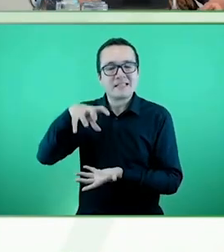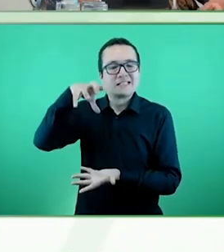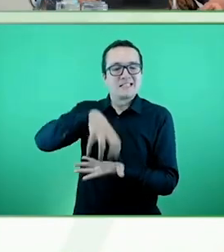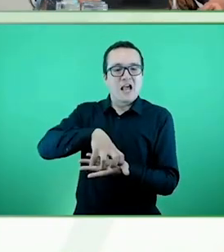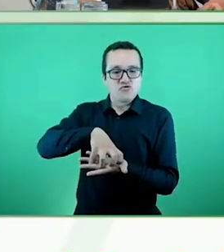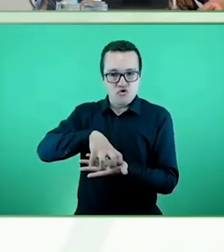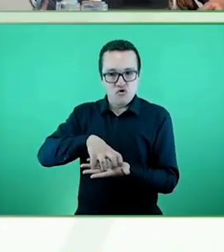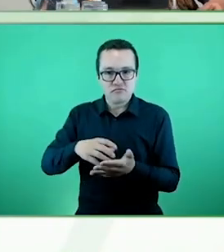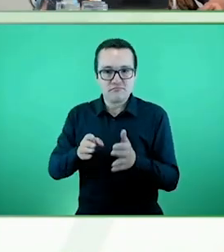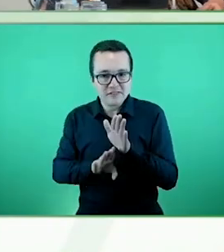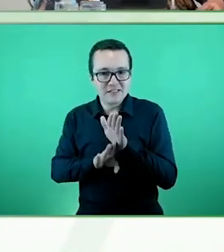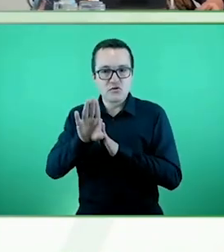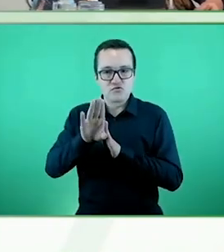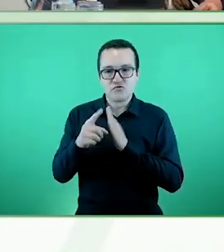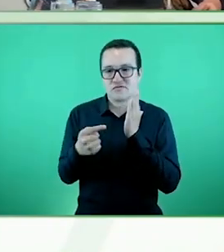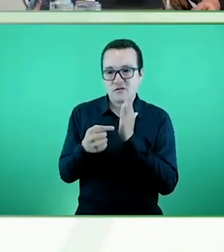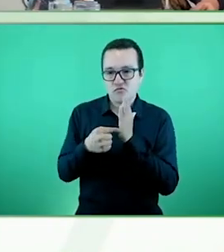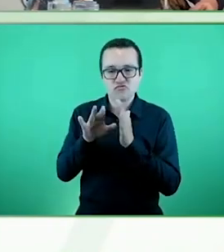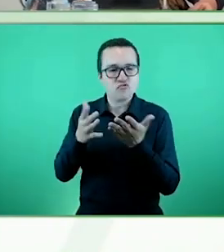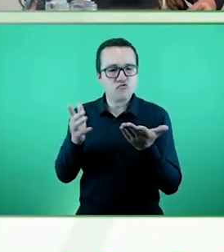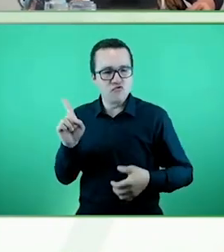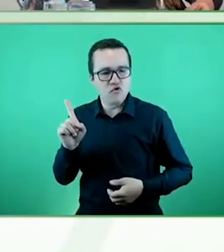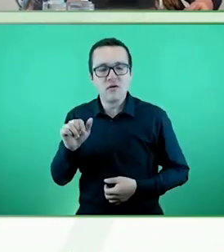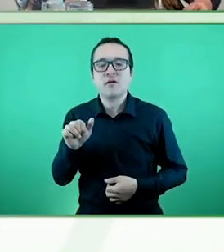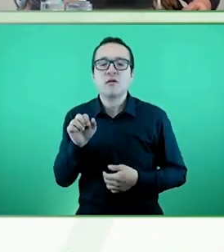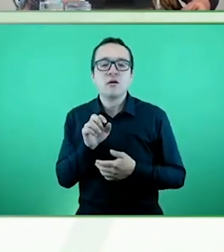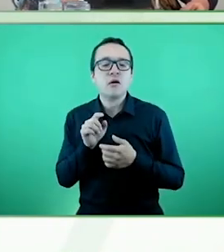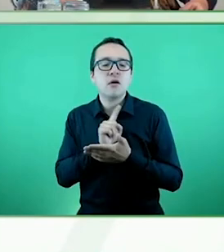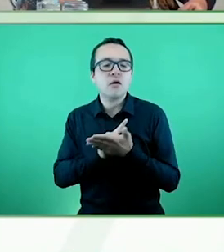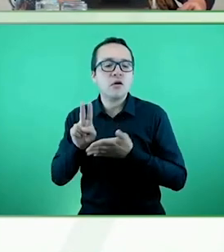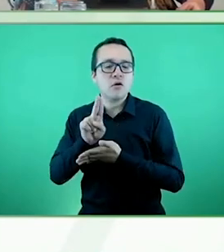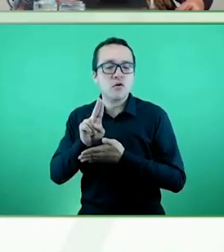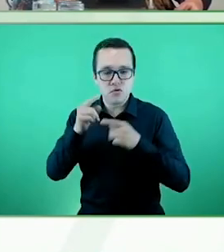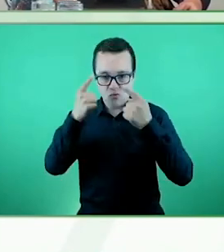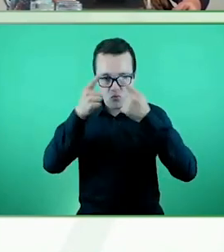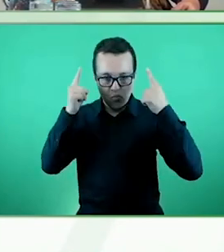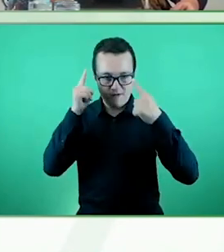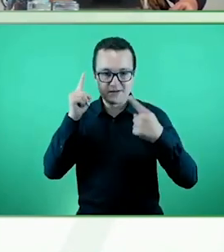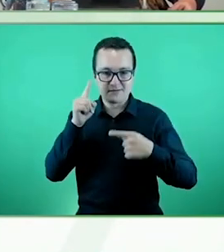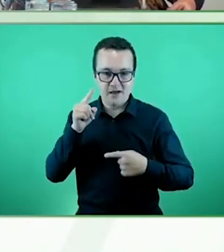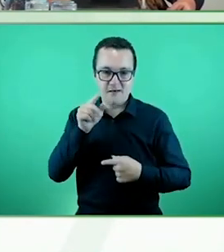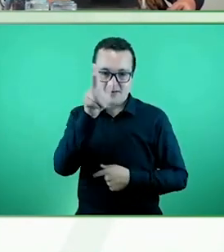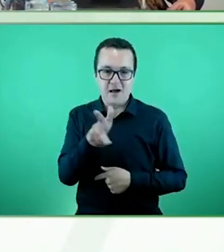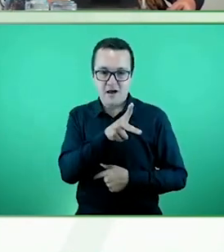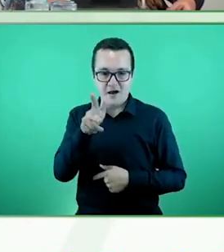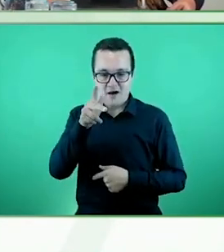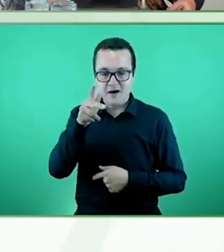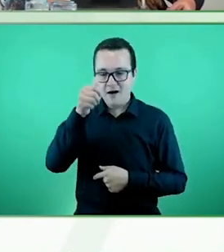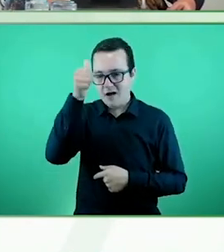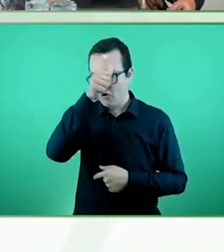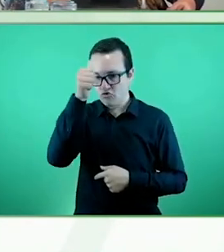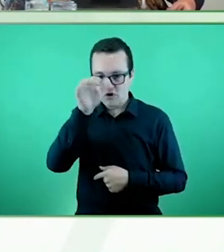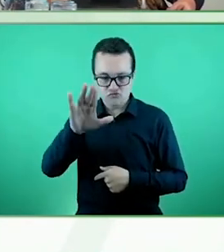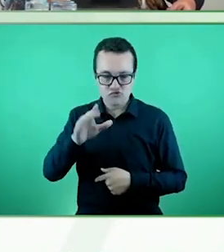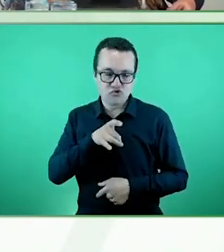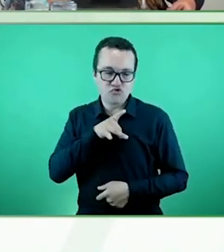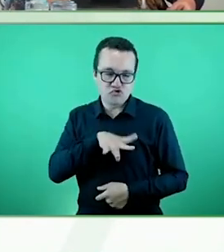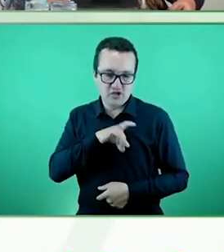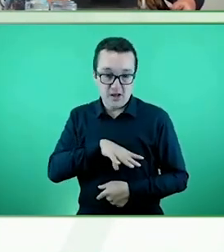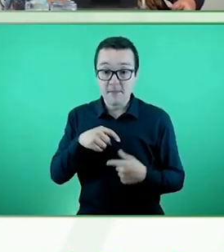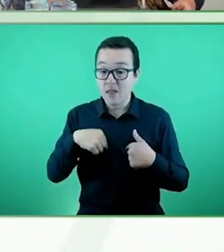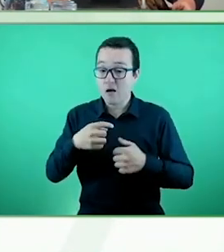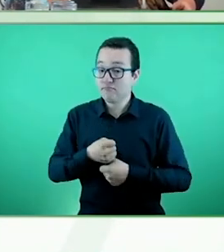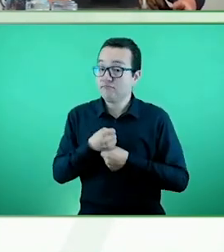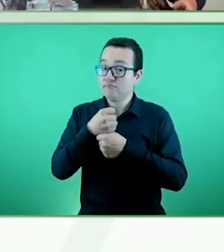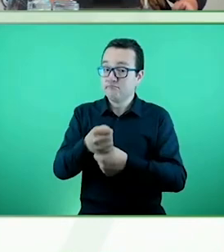Chile. En esta oportunidad voy a presentar la comunidad Red, que son, está formada por